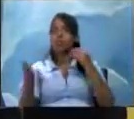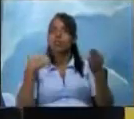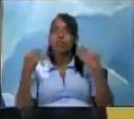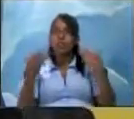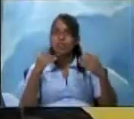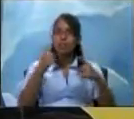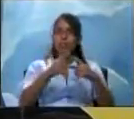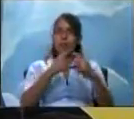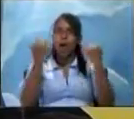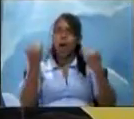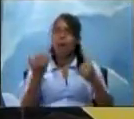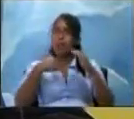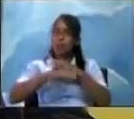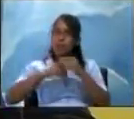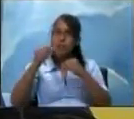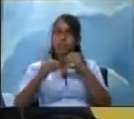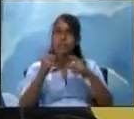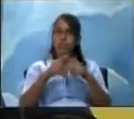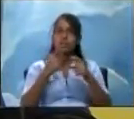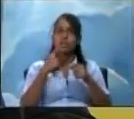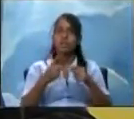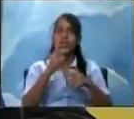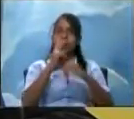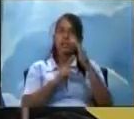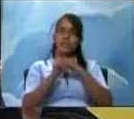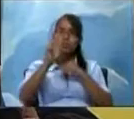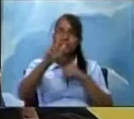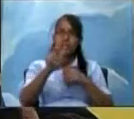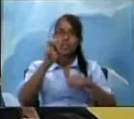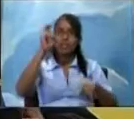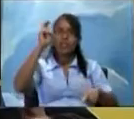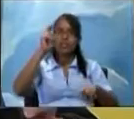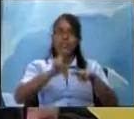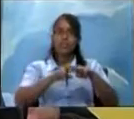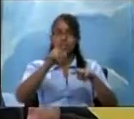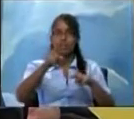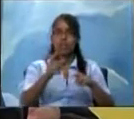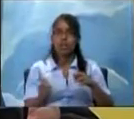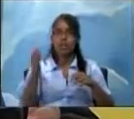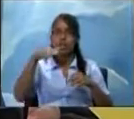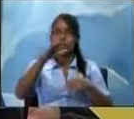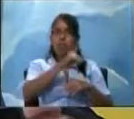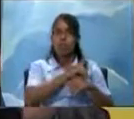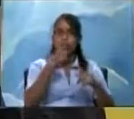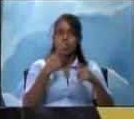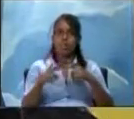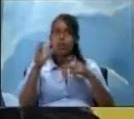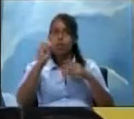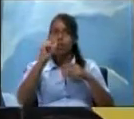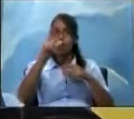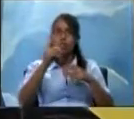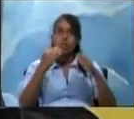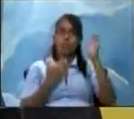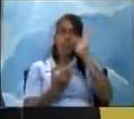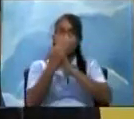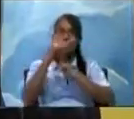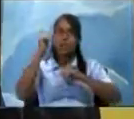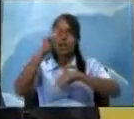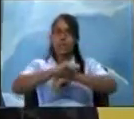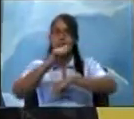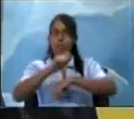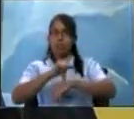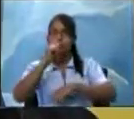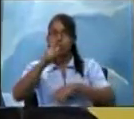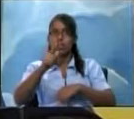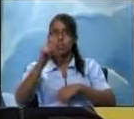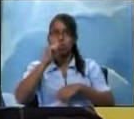sudar. ¿Y ahora qué vamos a hacer? Dice en el versículo 3, y se sentó en el monte de los olivos frente al templo,